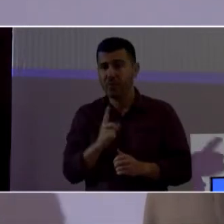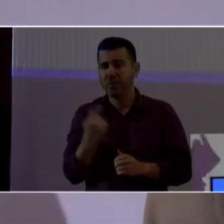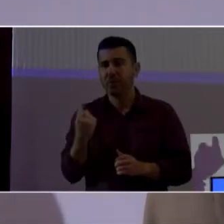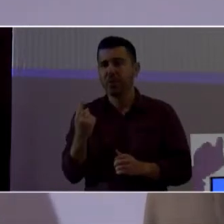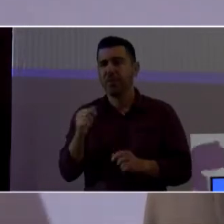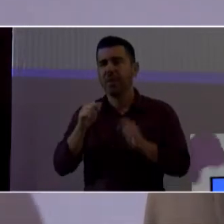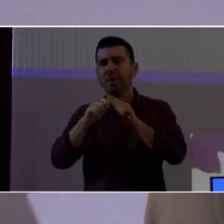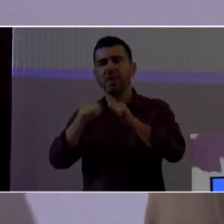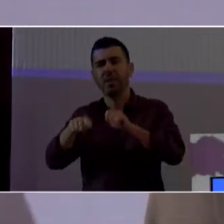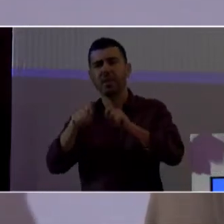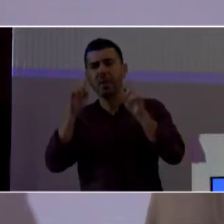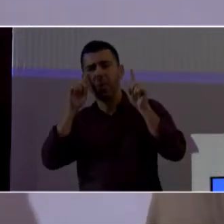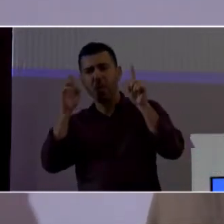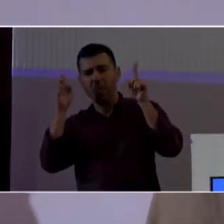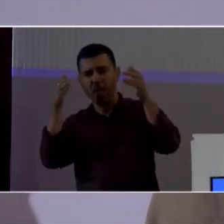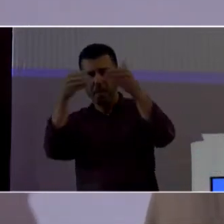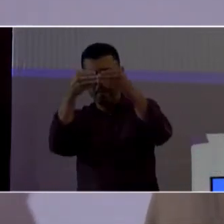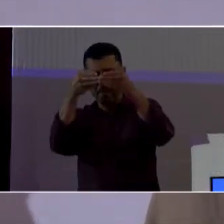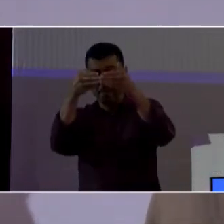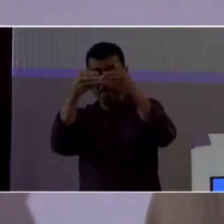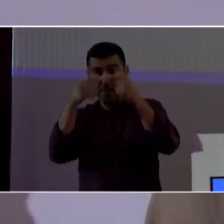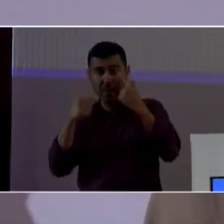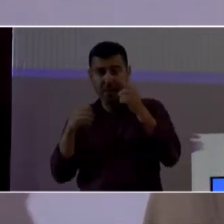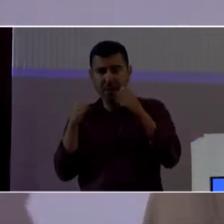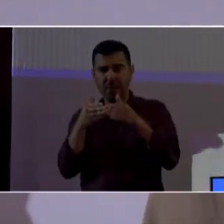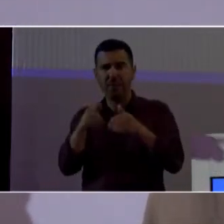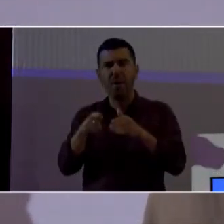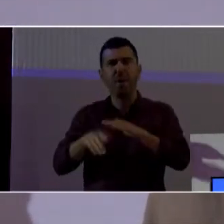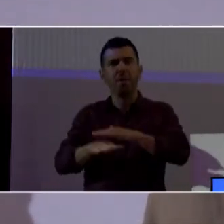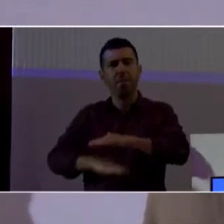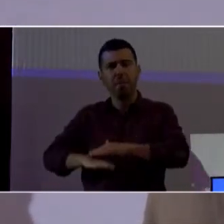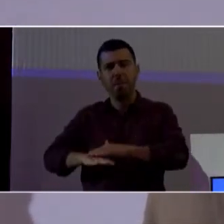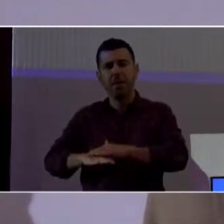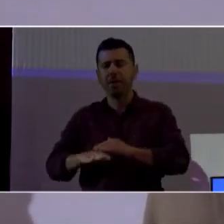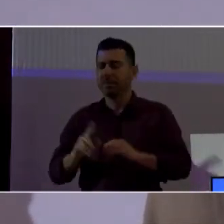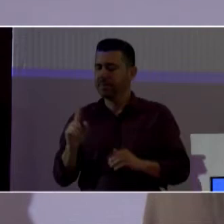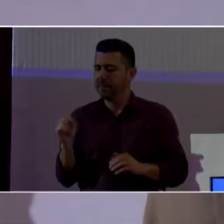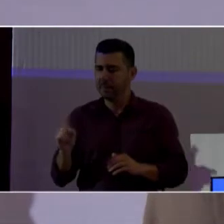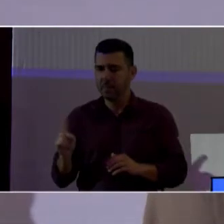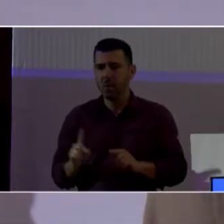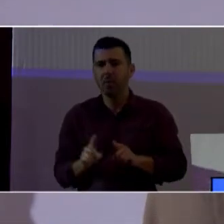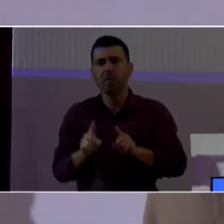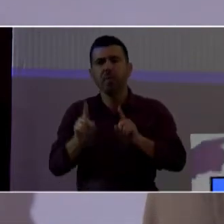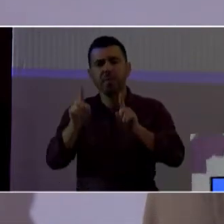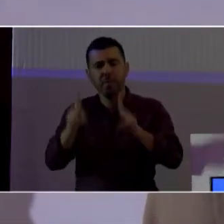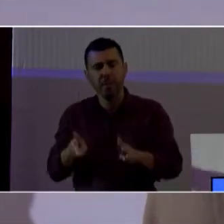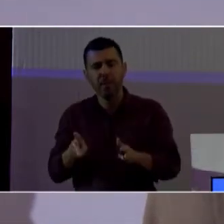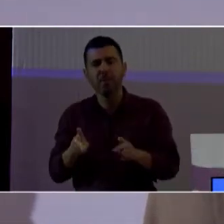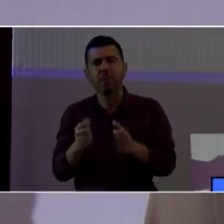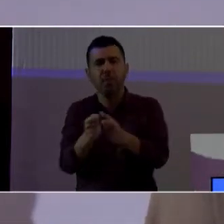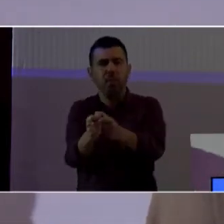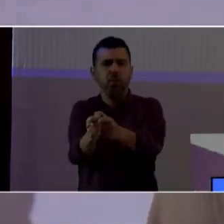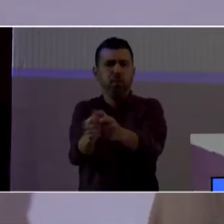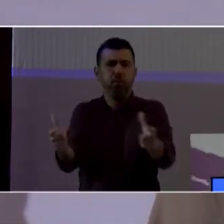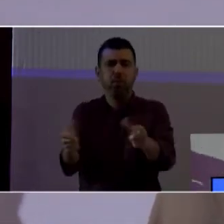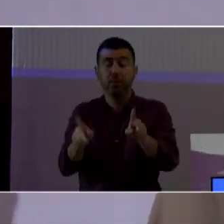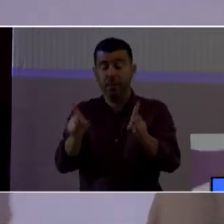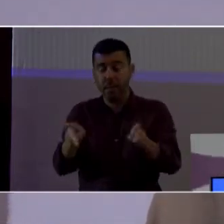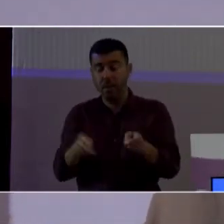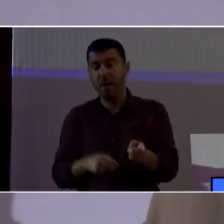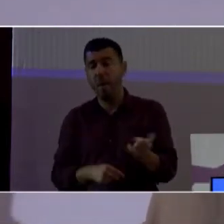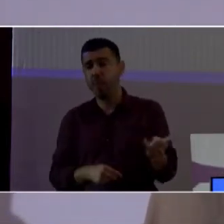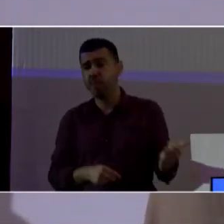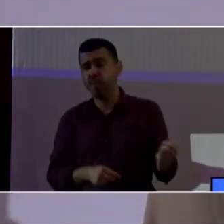perspectiva. También tenemos a muchas personas que están trabajando y que hacen parte de procesos